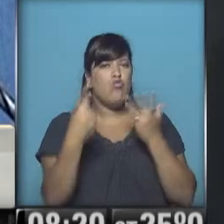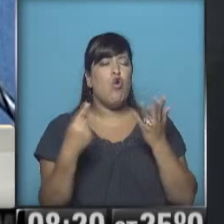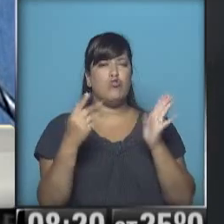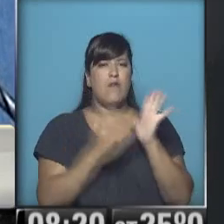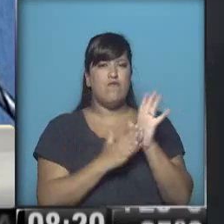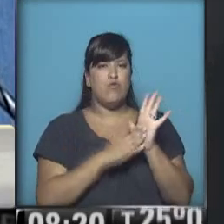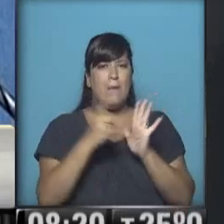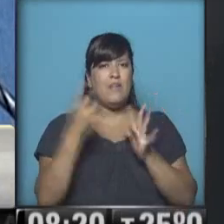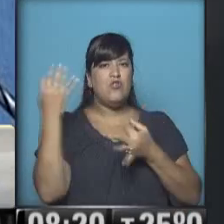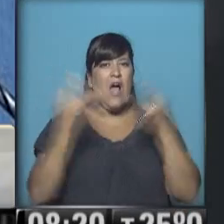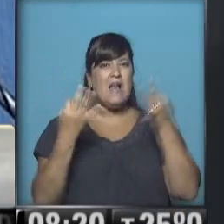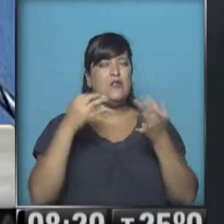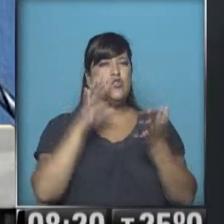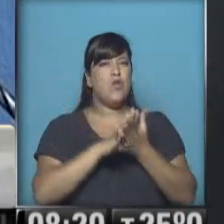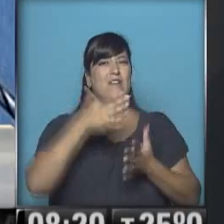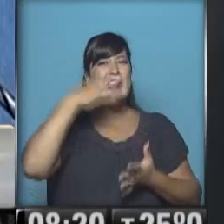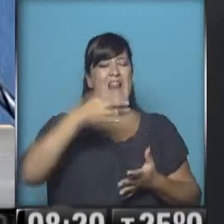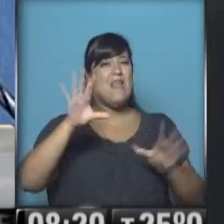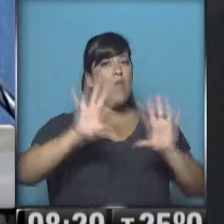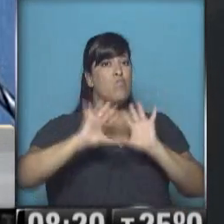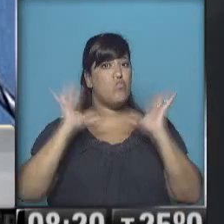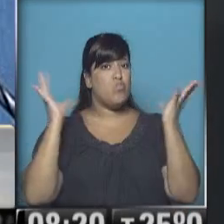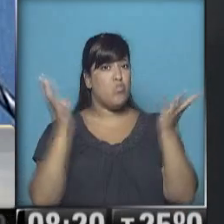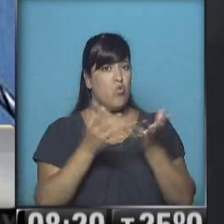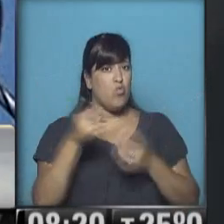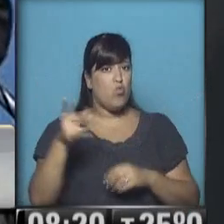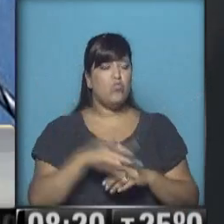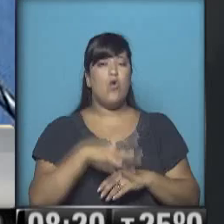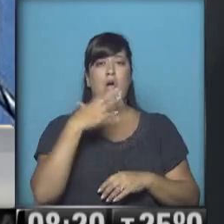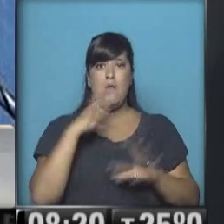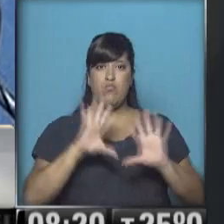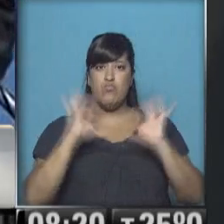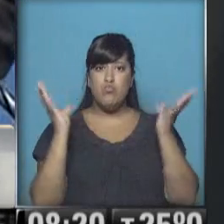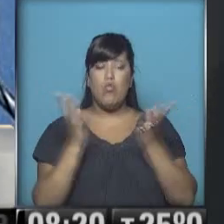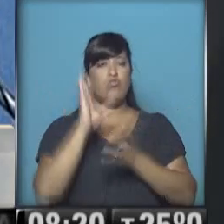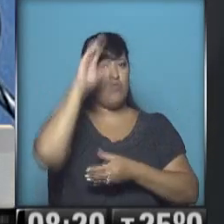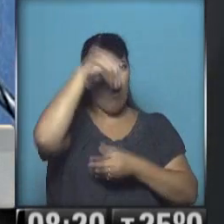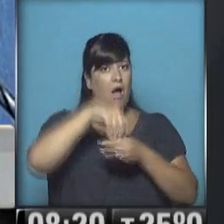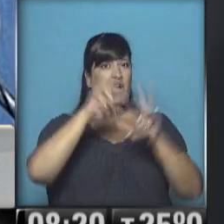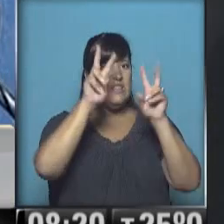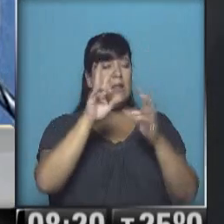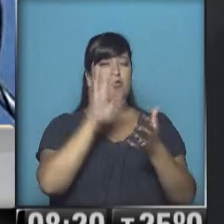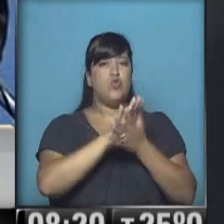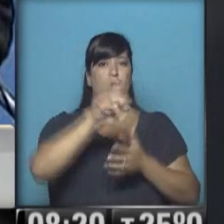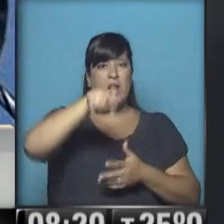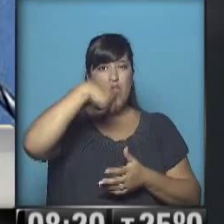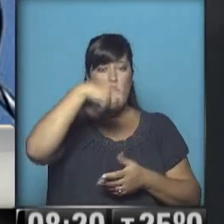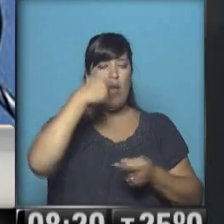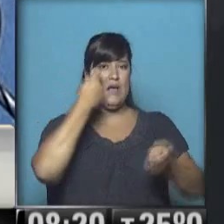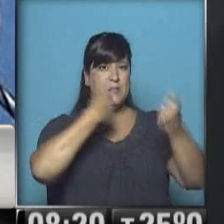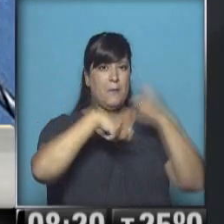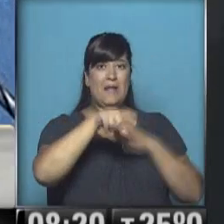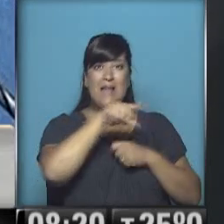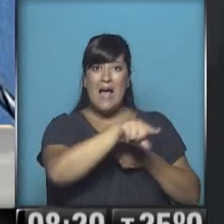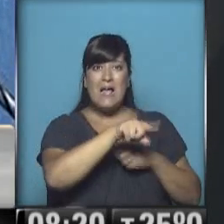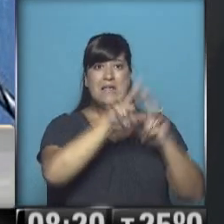a su análisis respecto a la realidad mundial, entre los cuales engloba el tema narcotráfico. Y el tema narcotráfico es un fenómeno